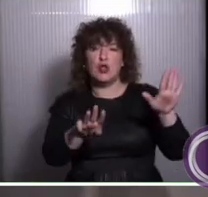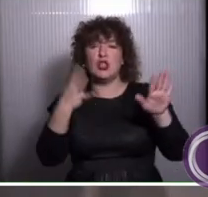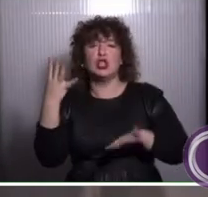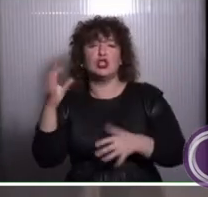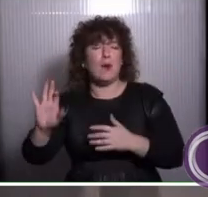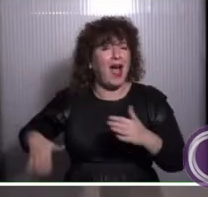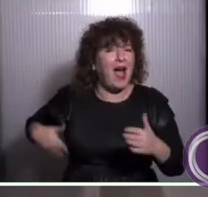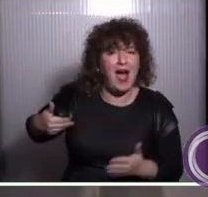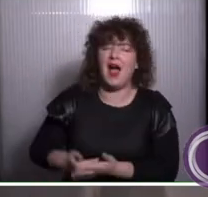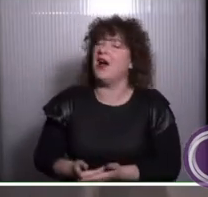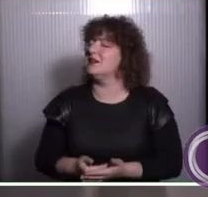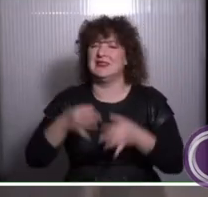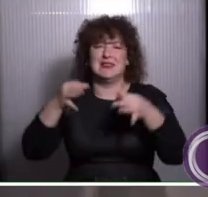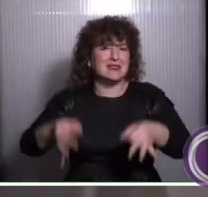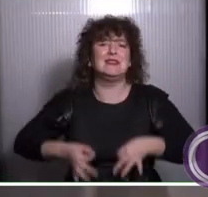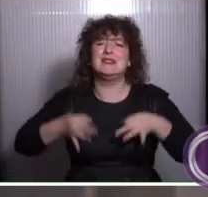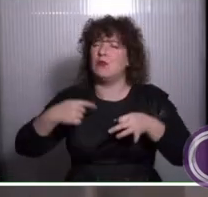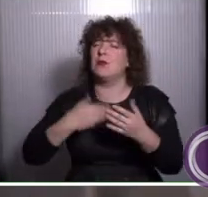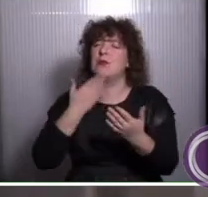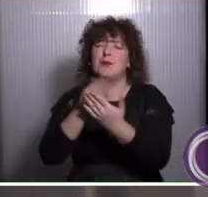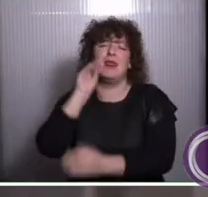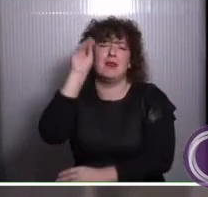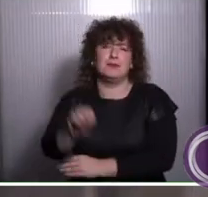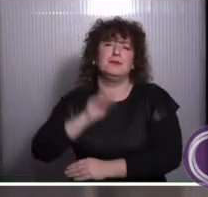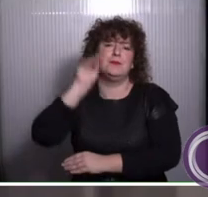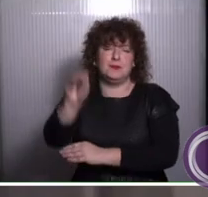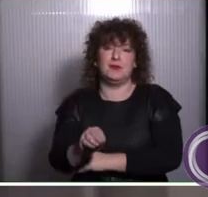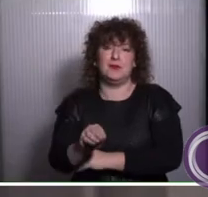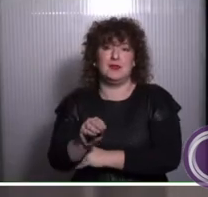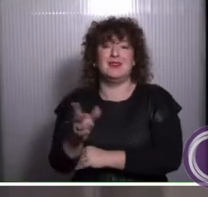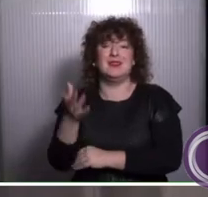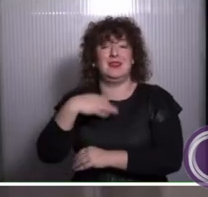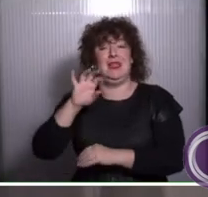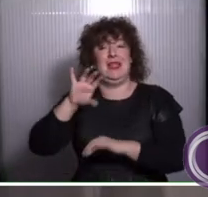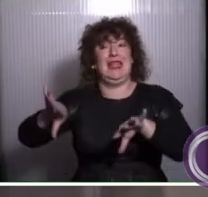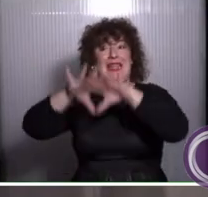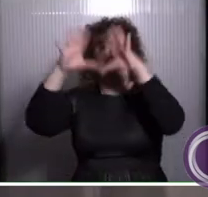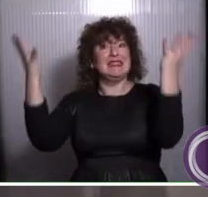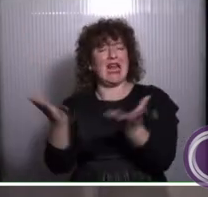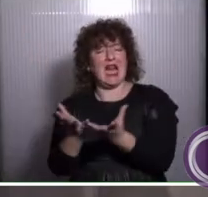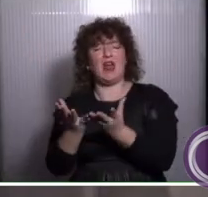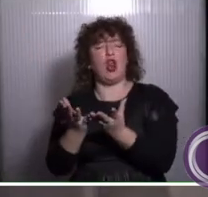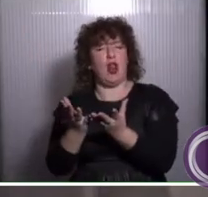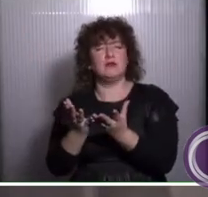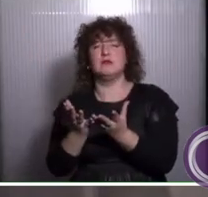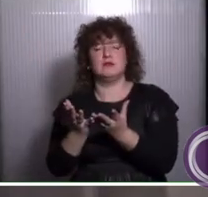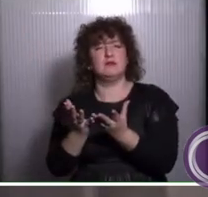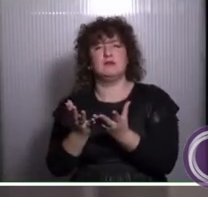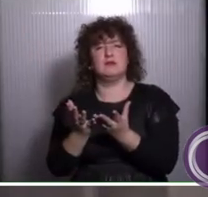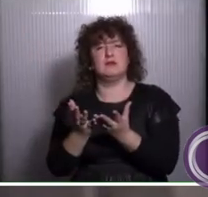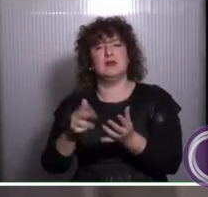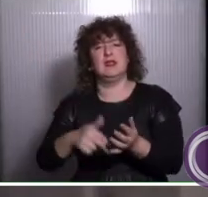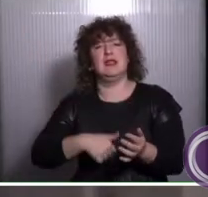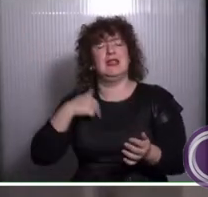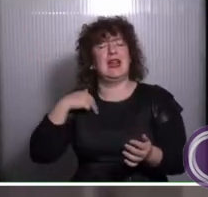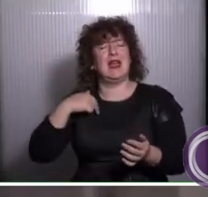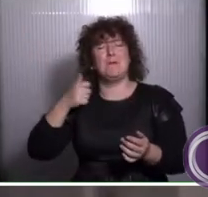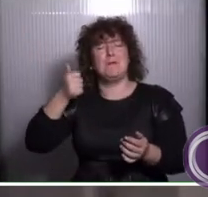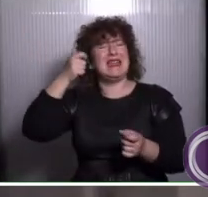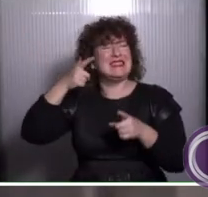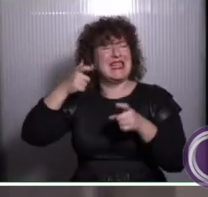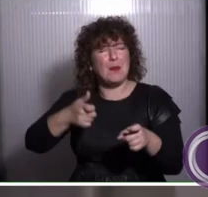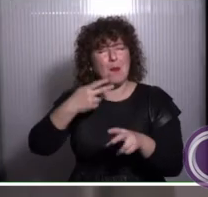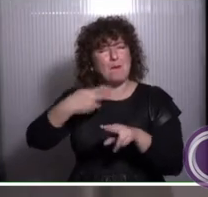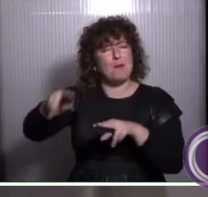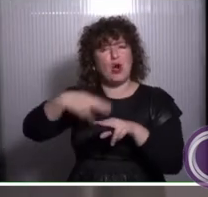1890. Siempre las hemos tenido, y en especial desde que la comunidad internacional derrotó al régimen más criminal